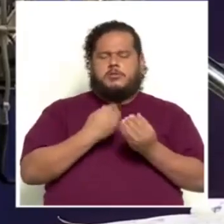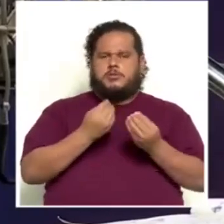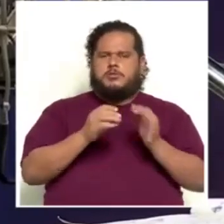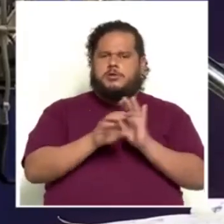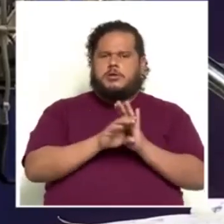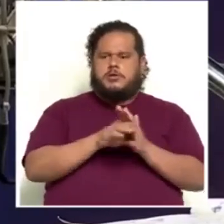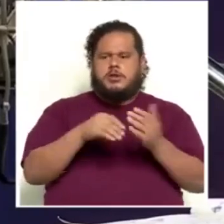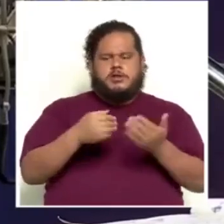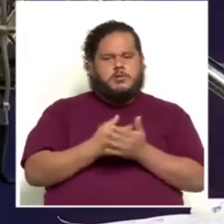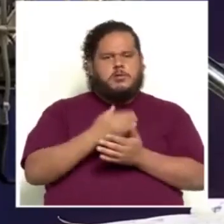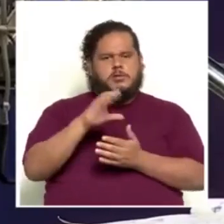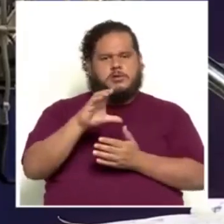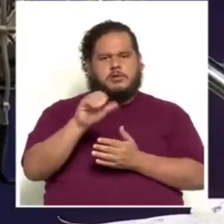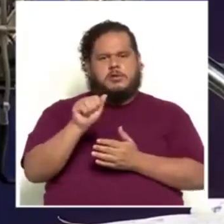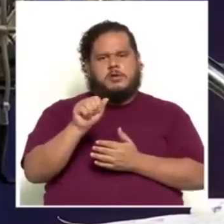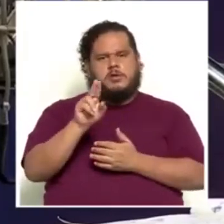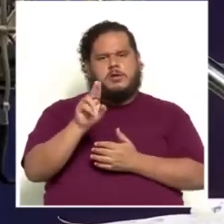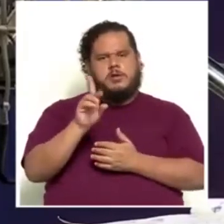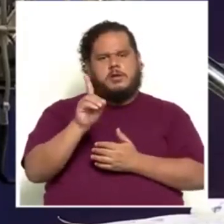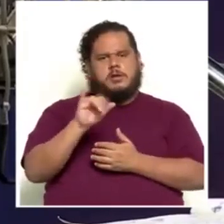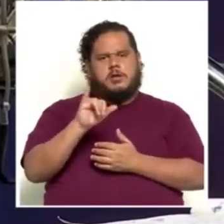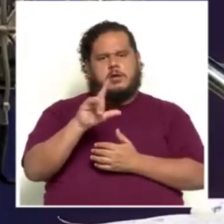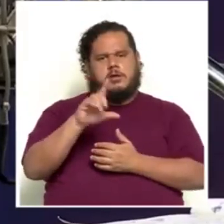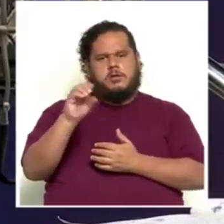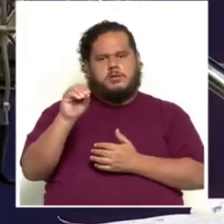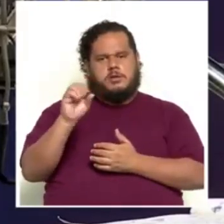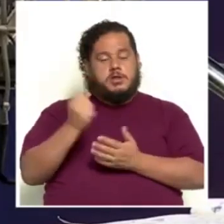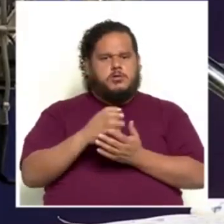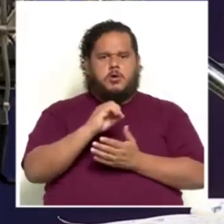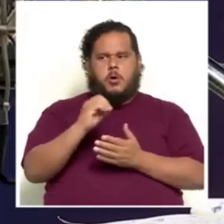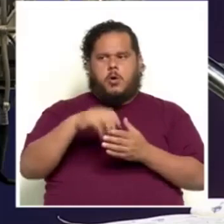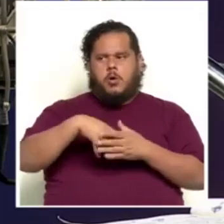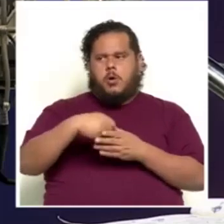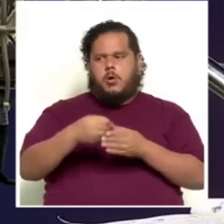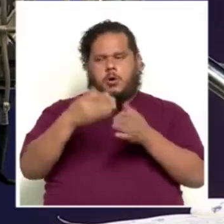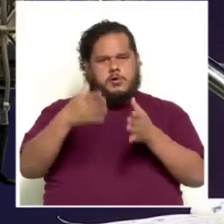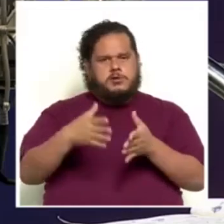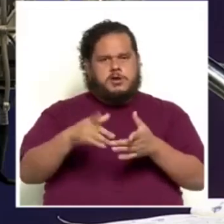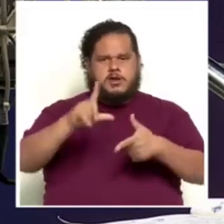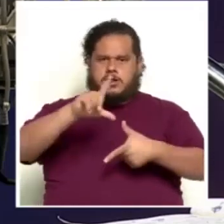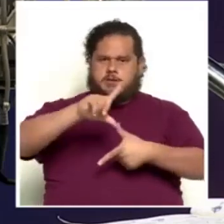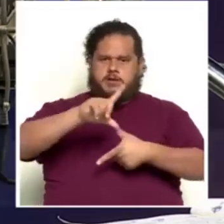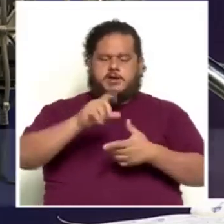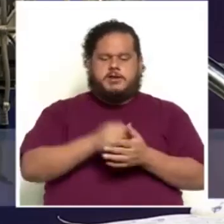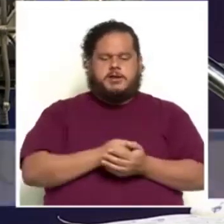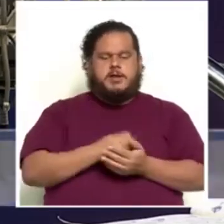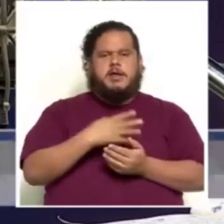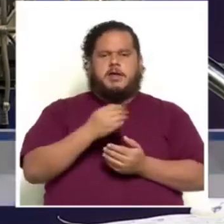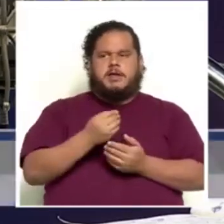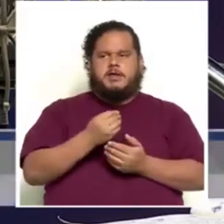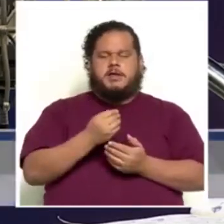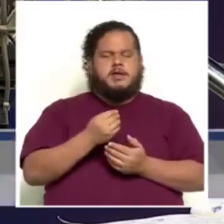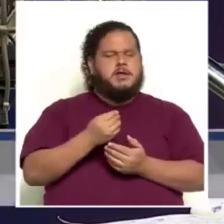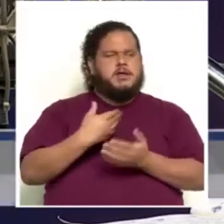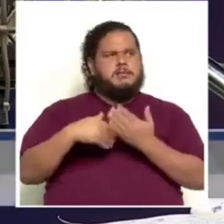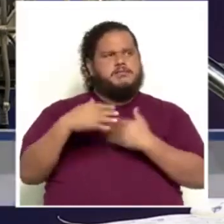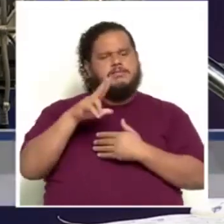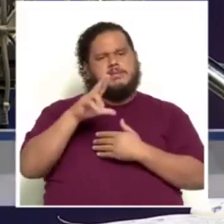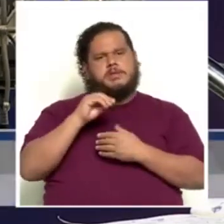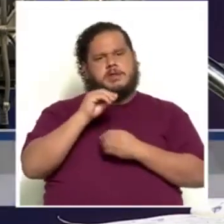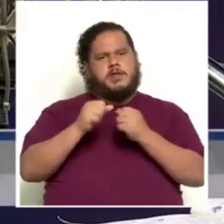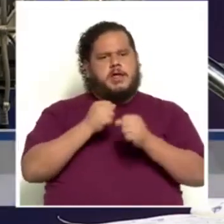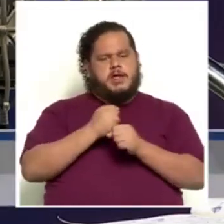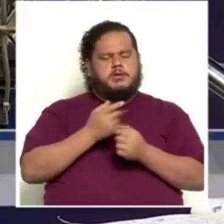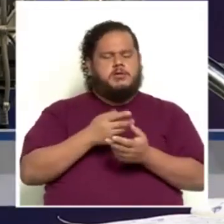nuevos caudillos o outsider en América Latina. Y repito, hace por lo menos 30 años cuando se empieza a